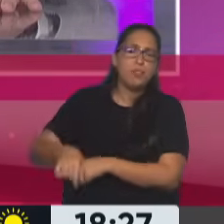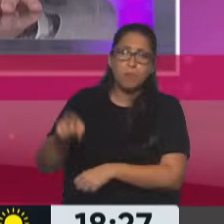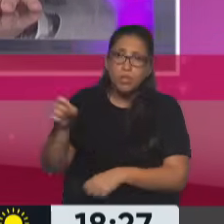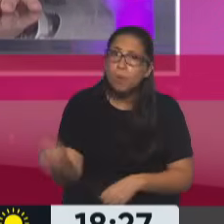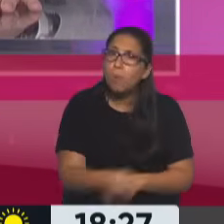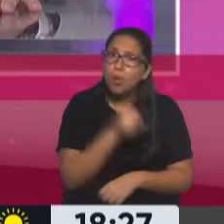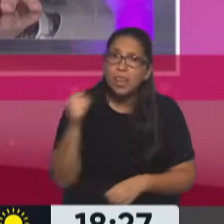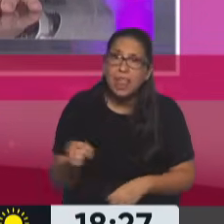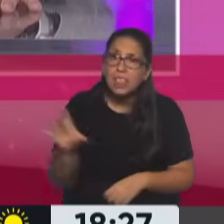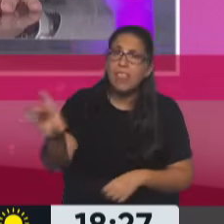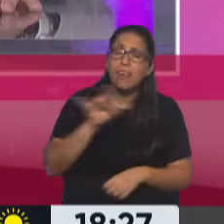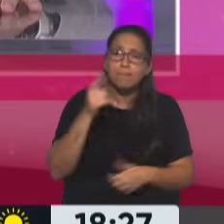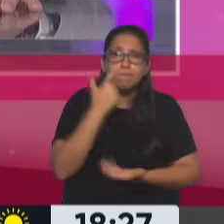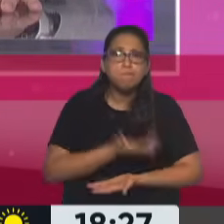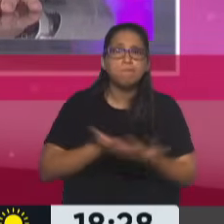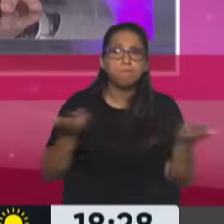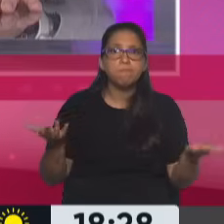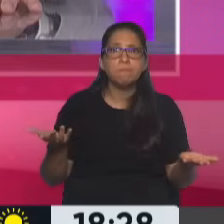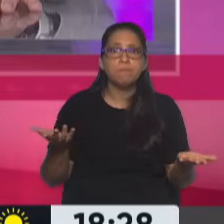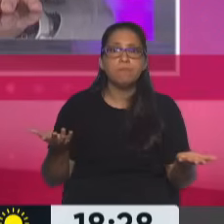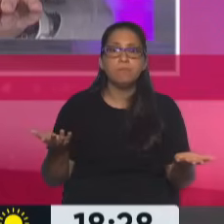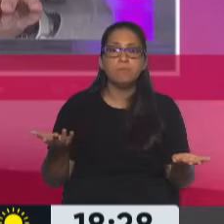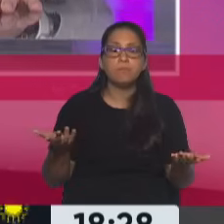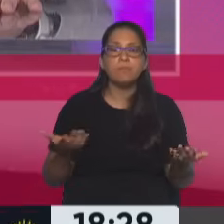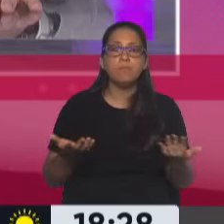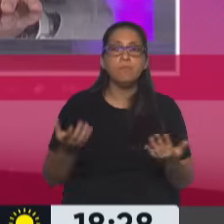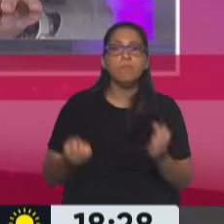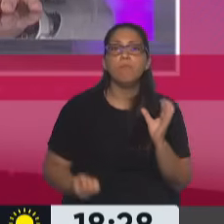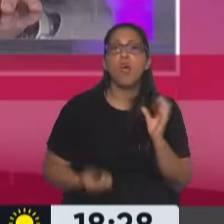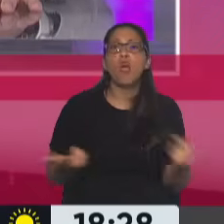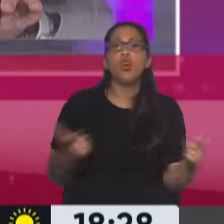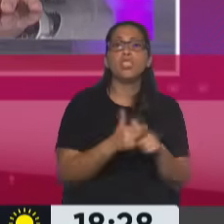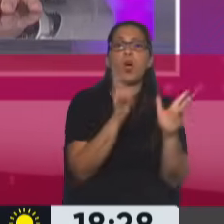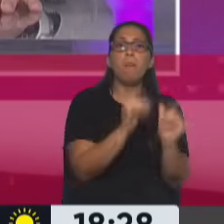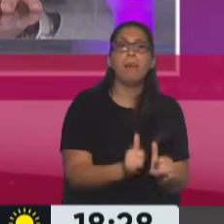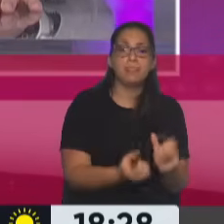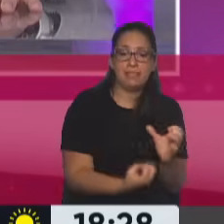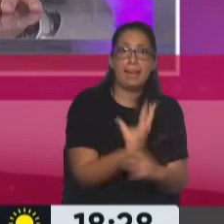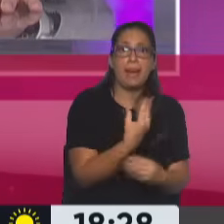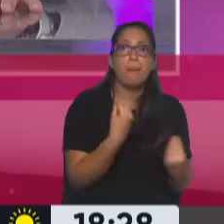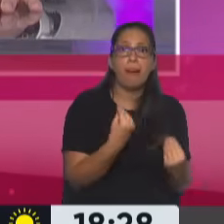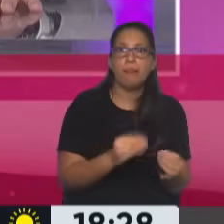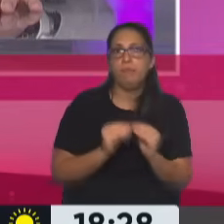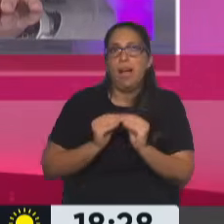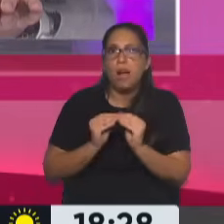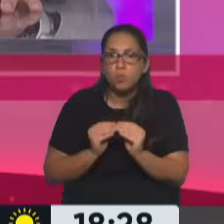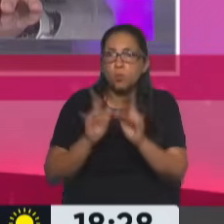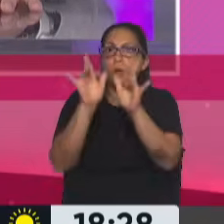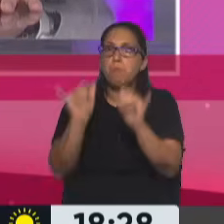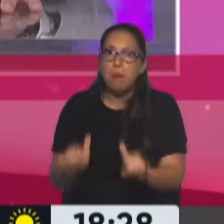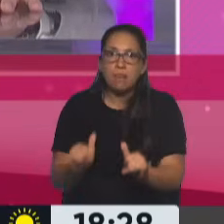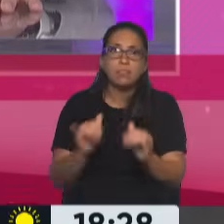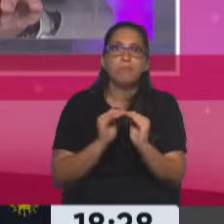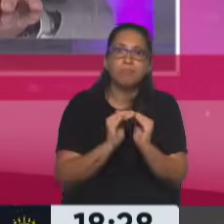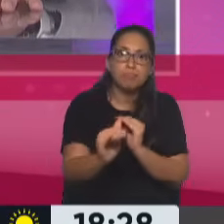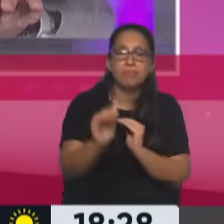pasó. ¿A raíz de qué nace el Consejo de la Paz? Para atender las cuestiones vinculadas a la paz, a la estabilidad